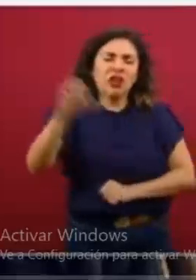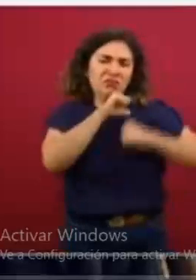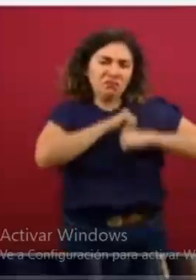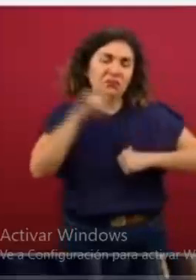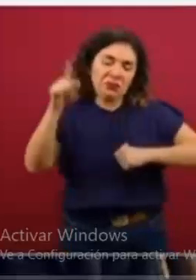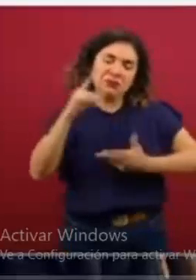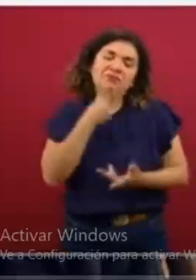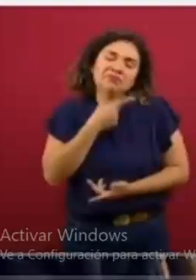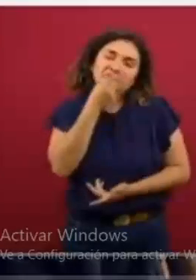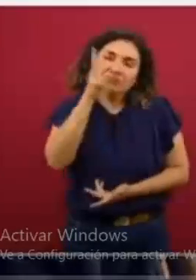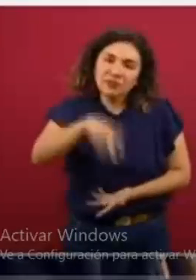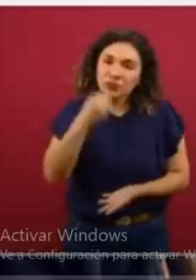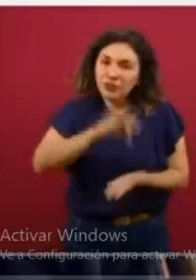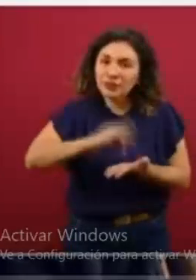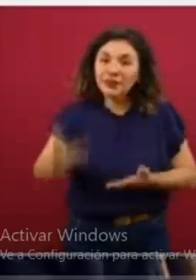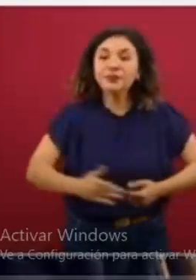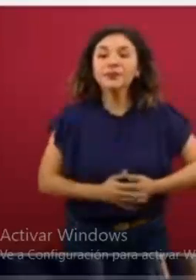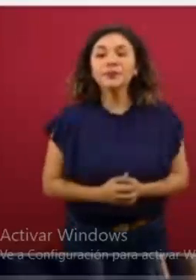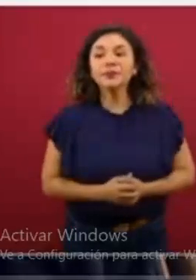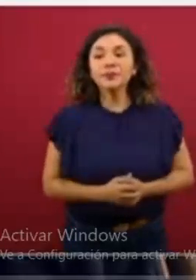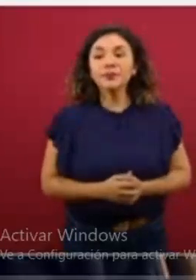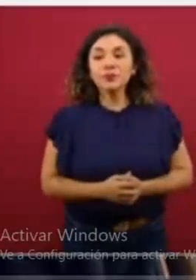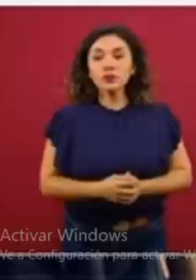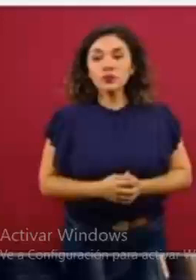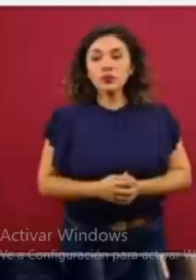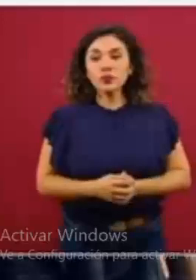agradecemos muchísimo. La que sigue.